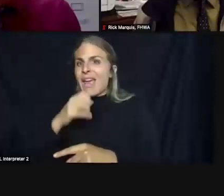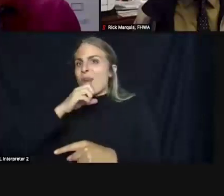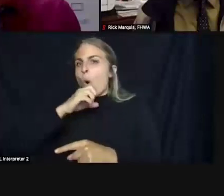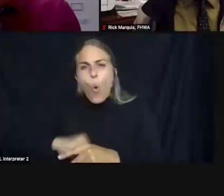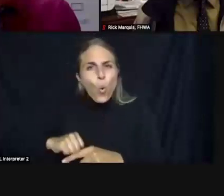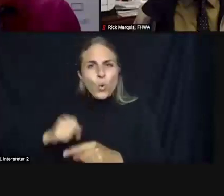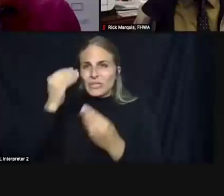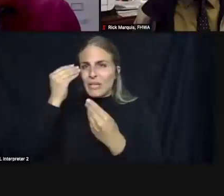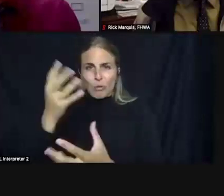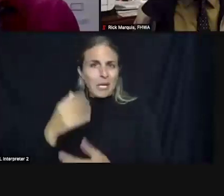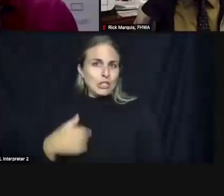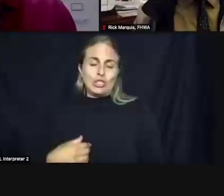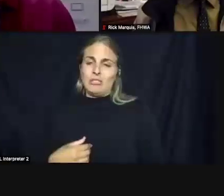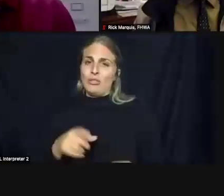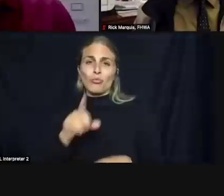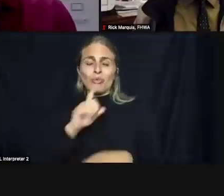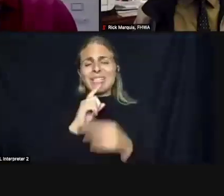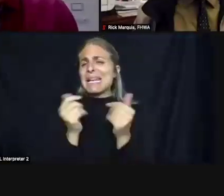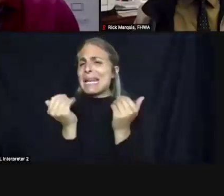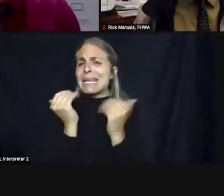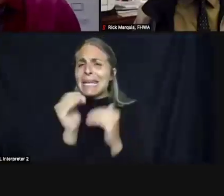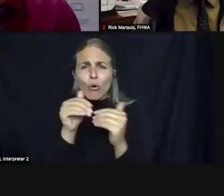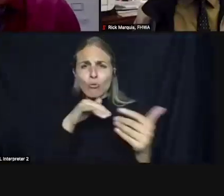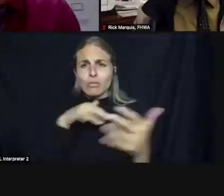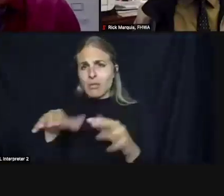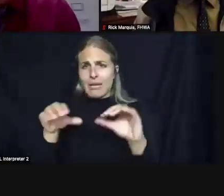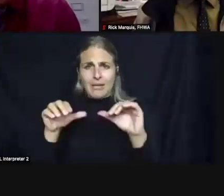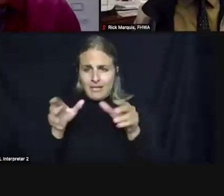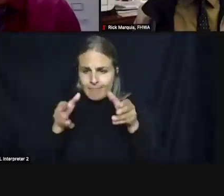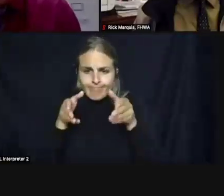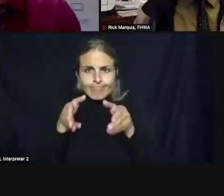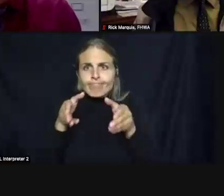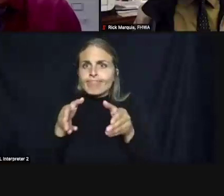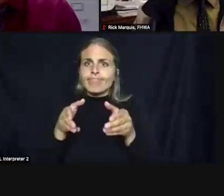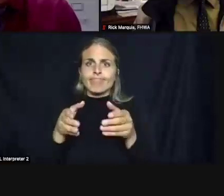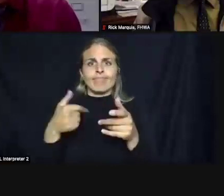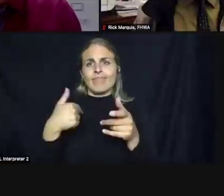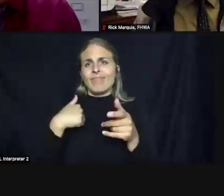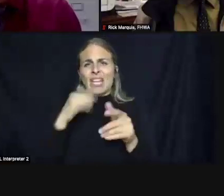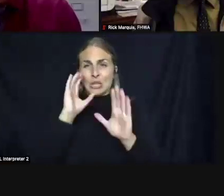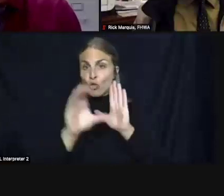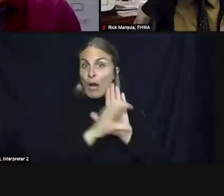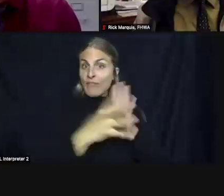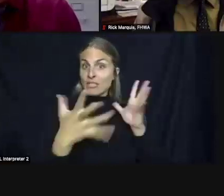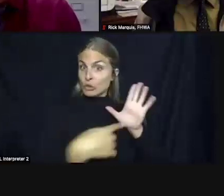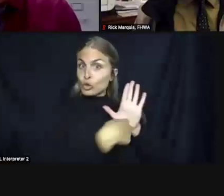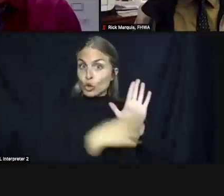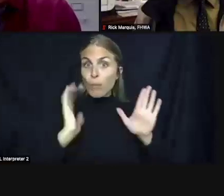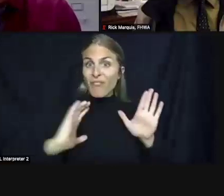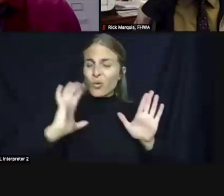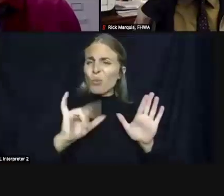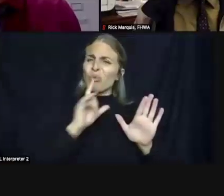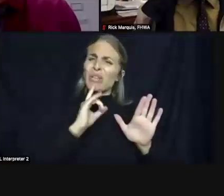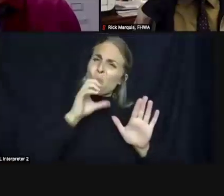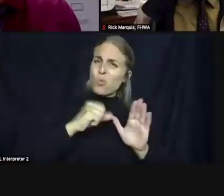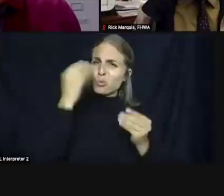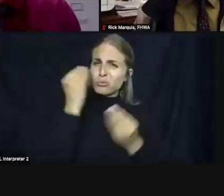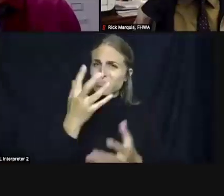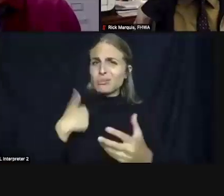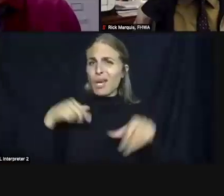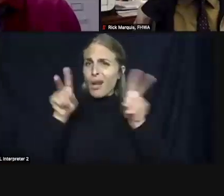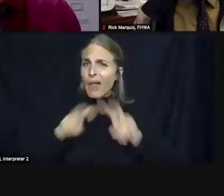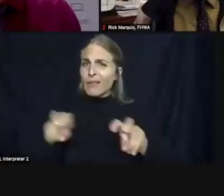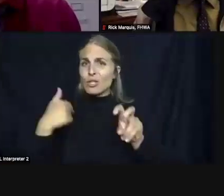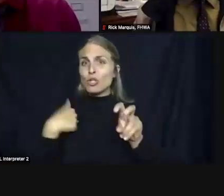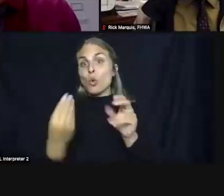no están actualizados y afuera del estudio de datos, eso se